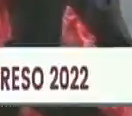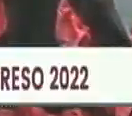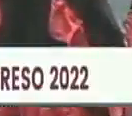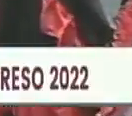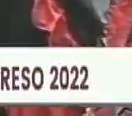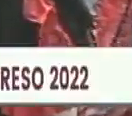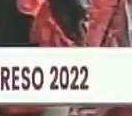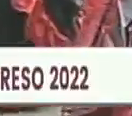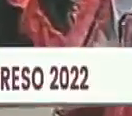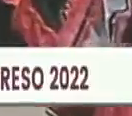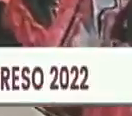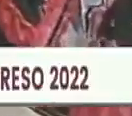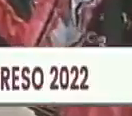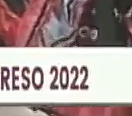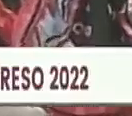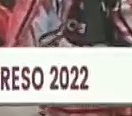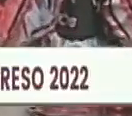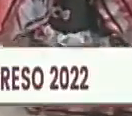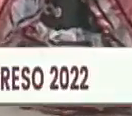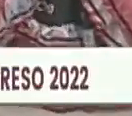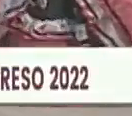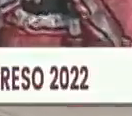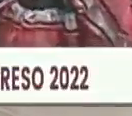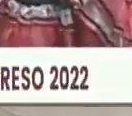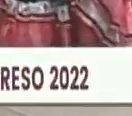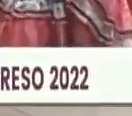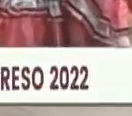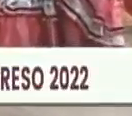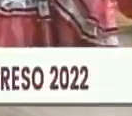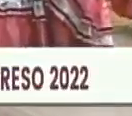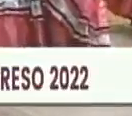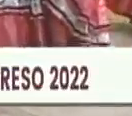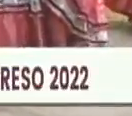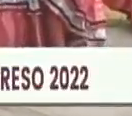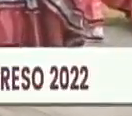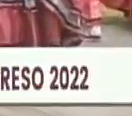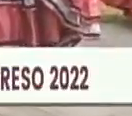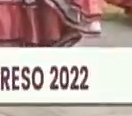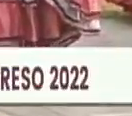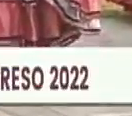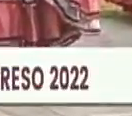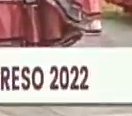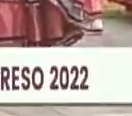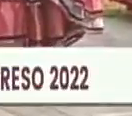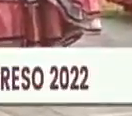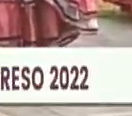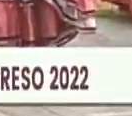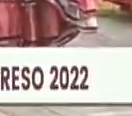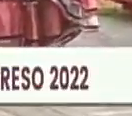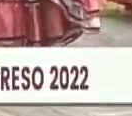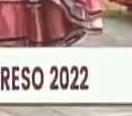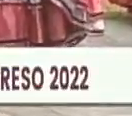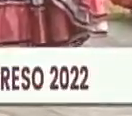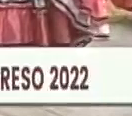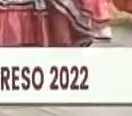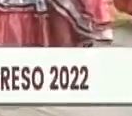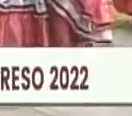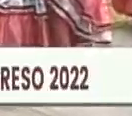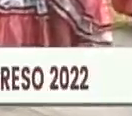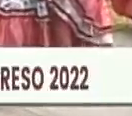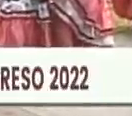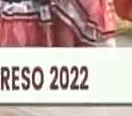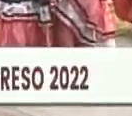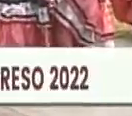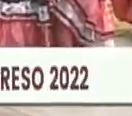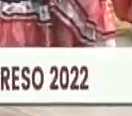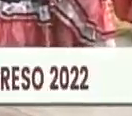Nacional. En una actividad muy importante, trascendental, que es el lanzamiento del nuevo Sistema